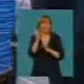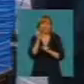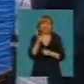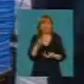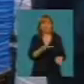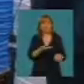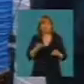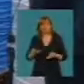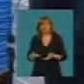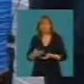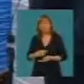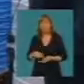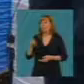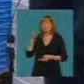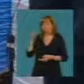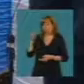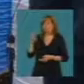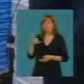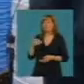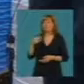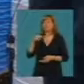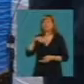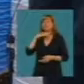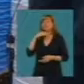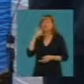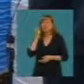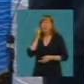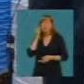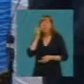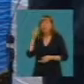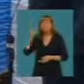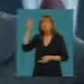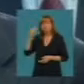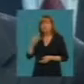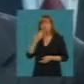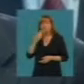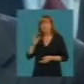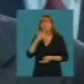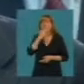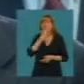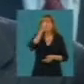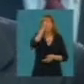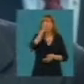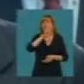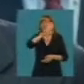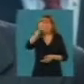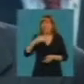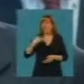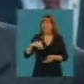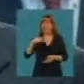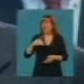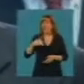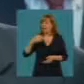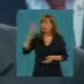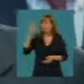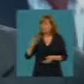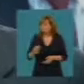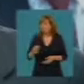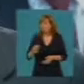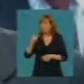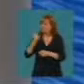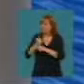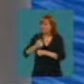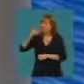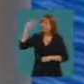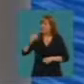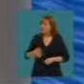Señor Norberto Gustavo Jaguar, juráis por Dios y por la patria desempeñar con lealtad y patriotismo